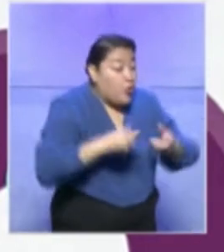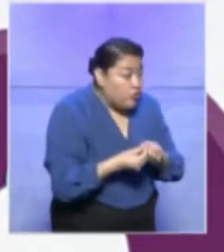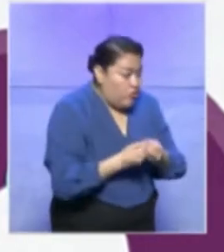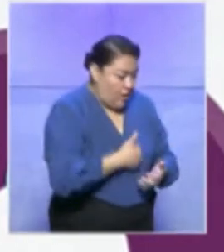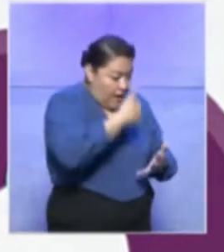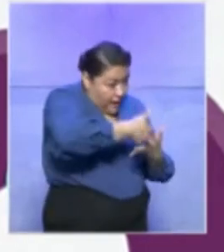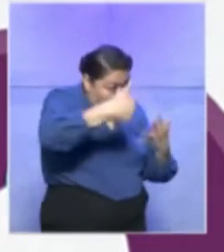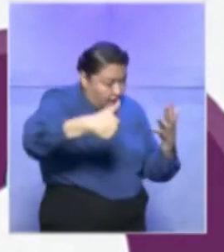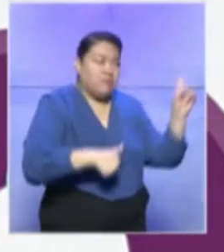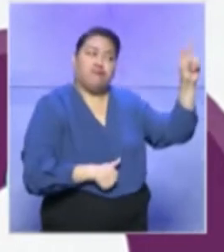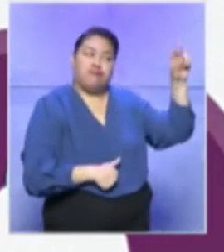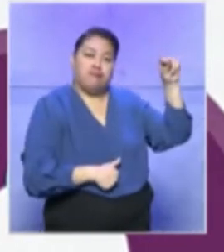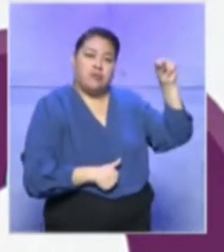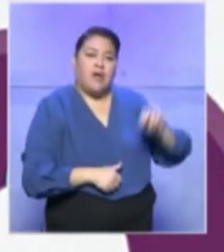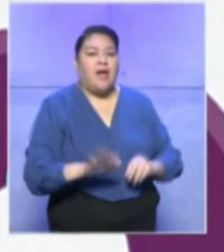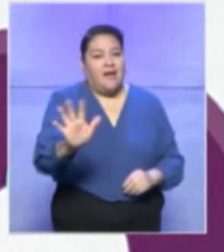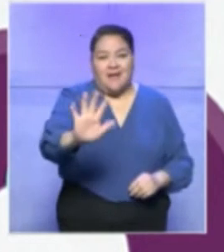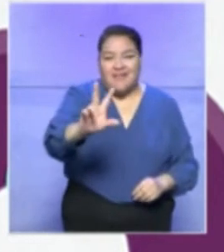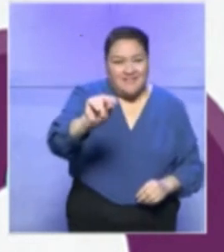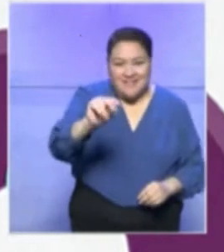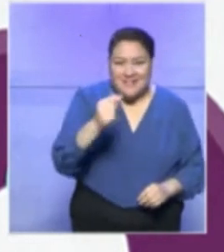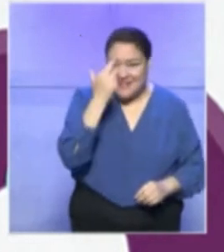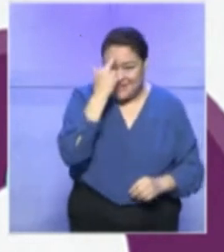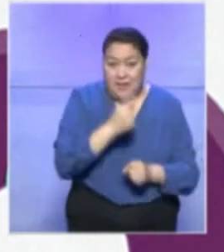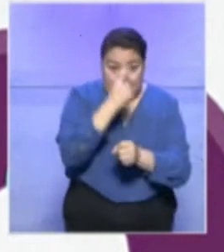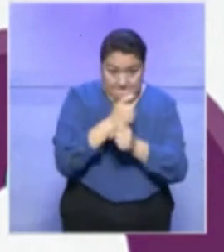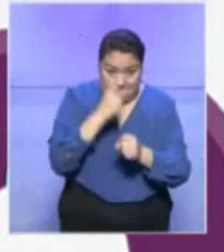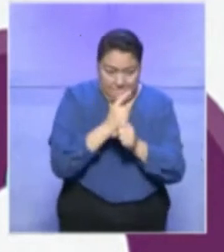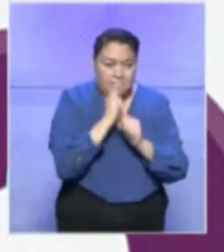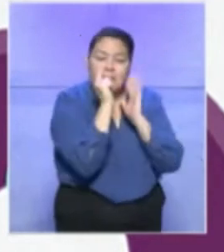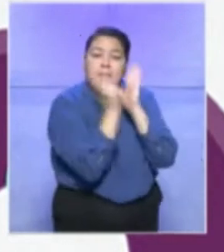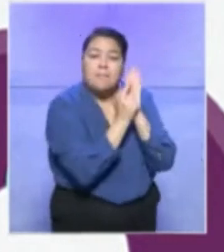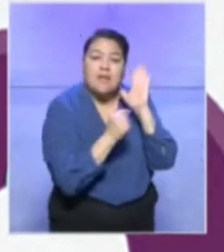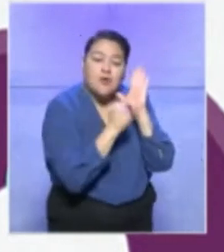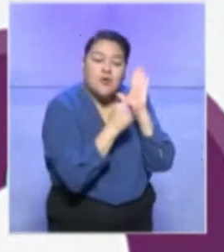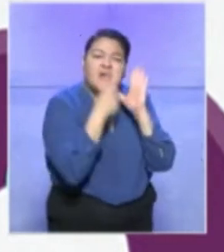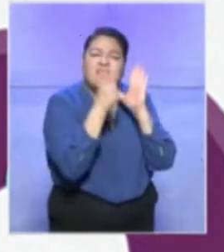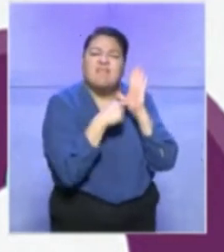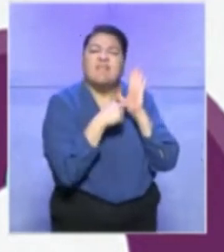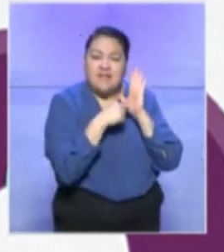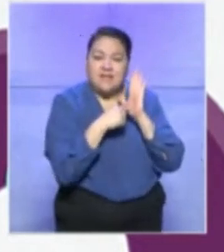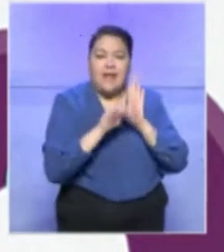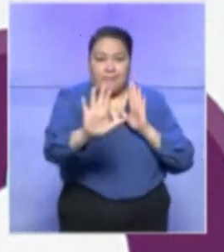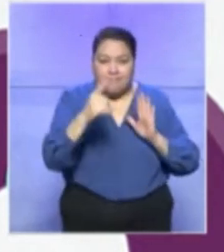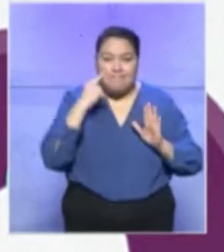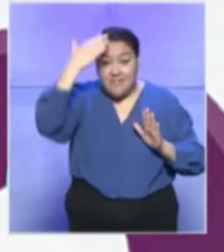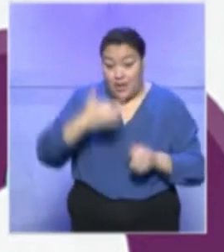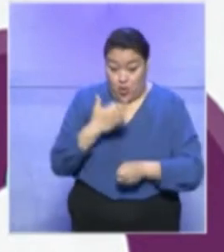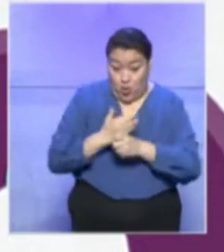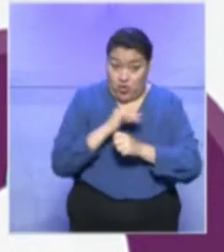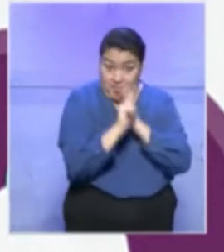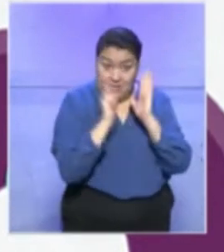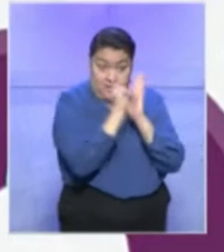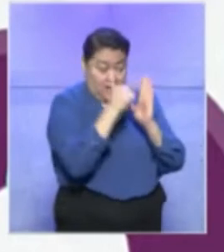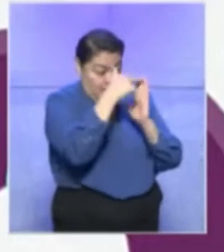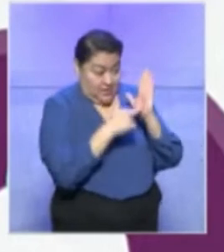partido en lo individual. Debemos acudir primero a la literalidad de la norma. Al respecto, hay que destacar que las actuales reglas de